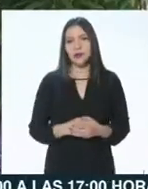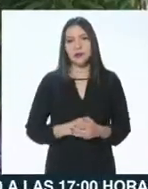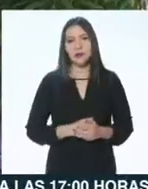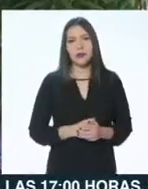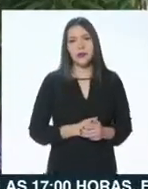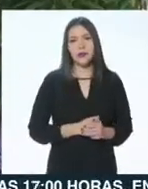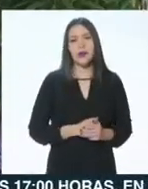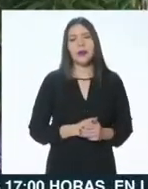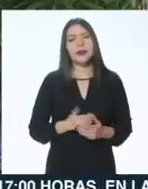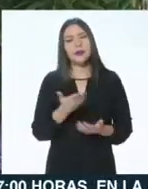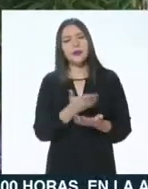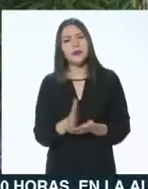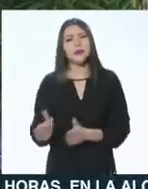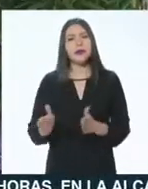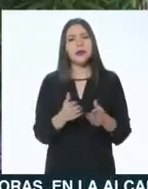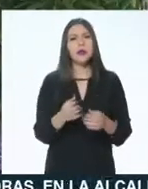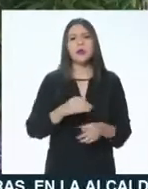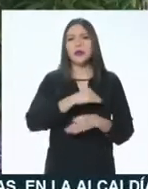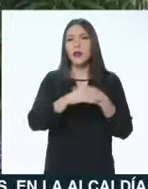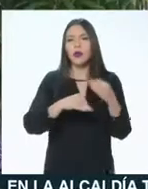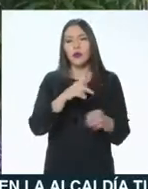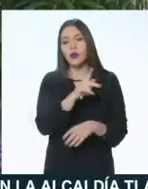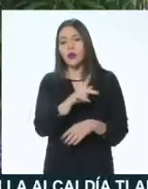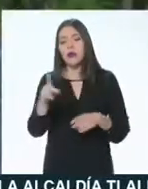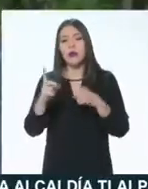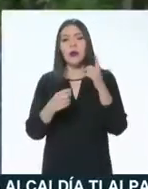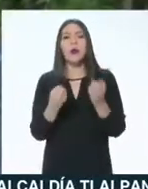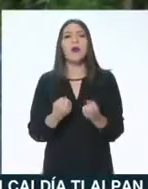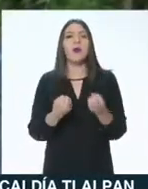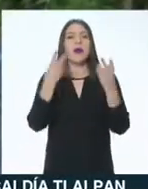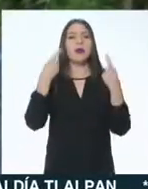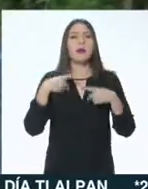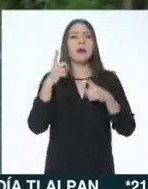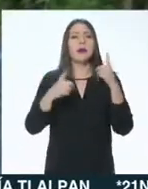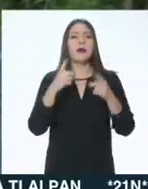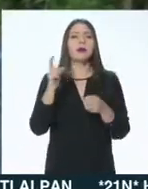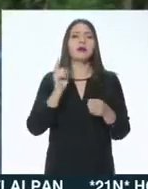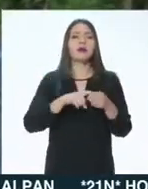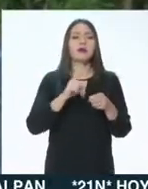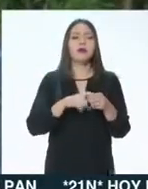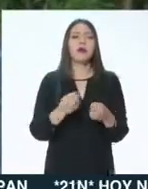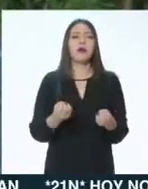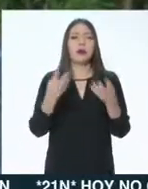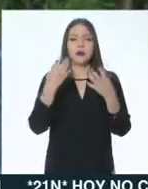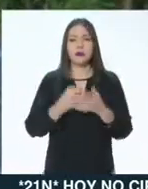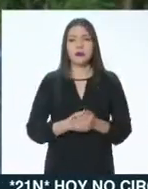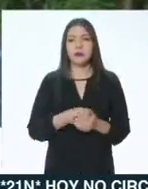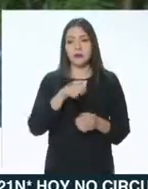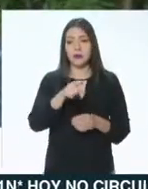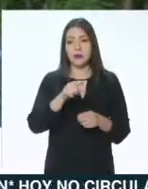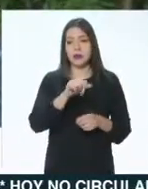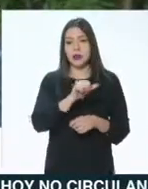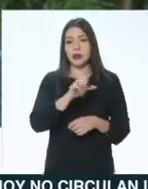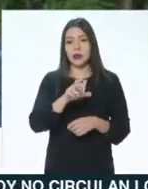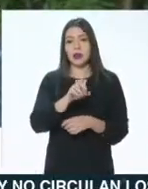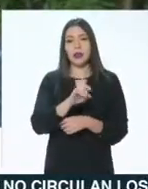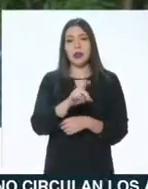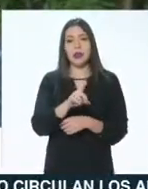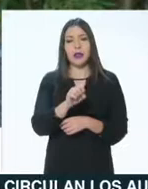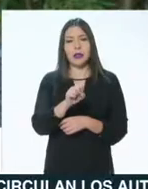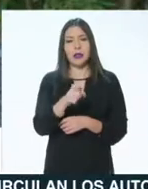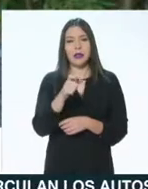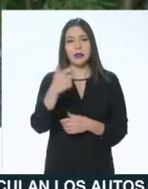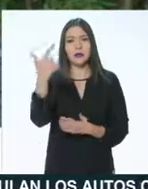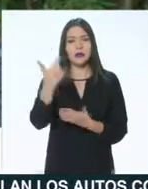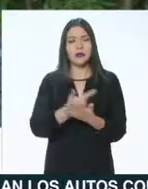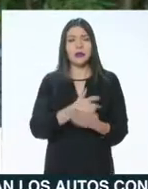los deportes que hay, ¿cuántas cifras, cuántos deportistas están? Aproximadamente con Didesex se tiene una base de datos